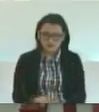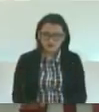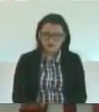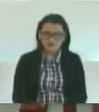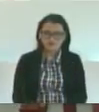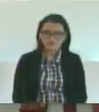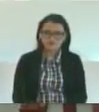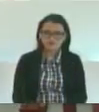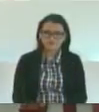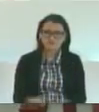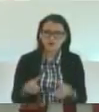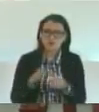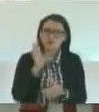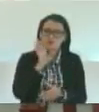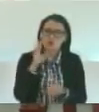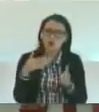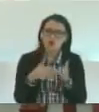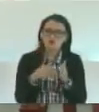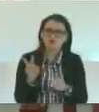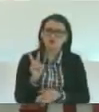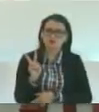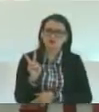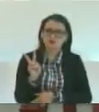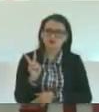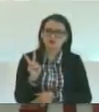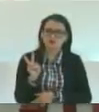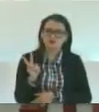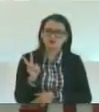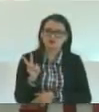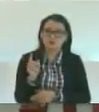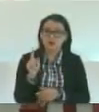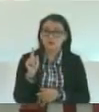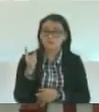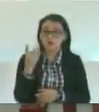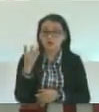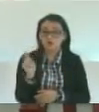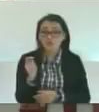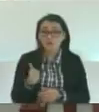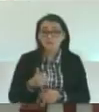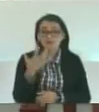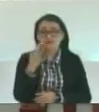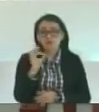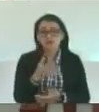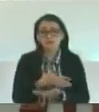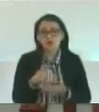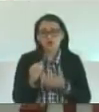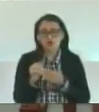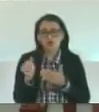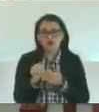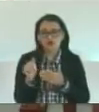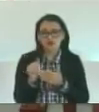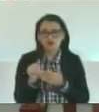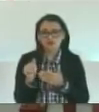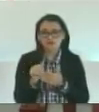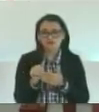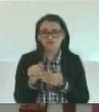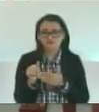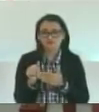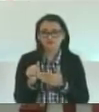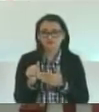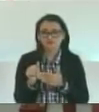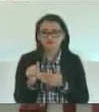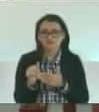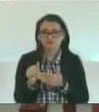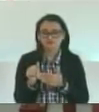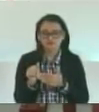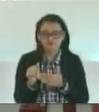En la conspiración contra Venezuela se han invertido en este primer cuatrimestre más de 50 millones de dólares